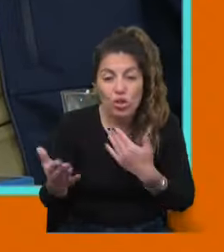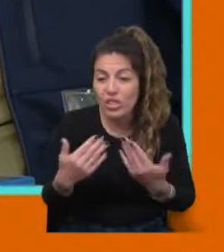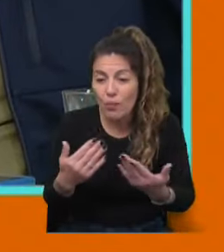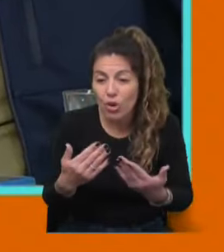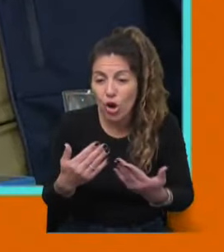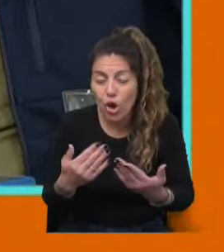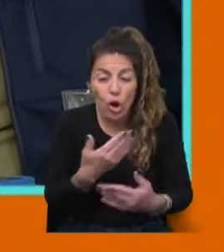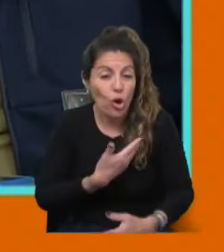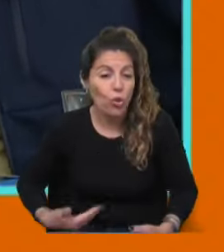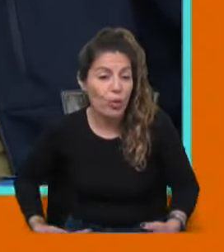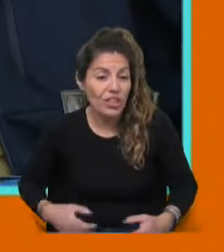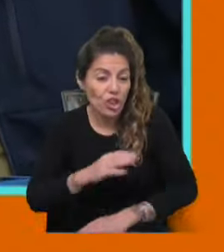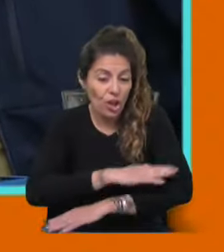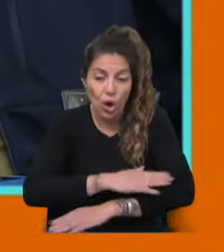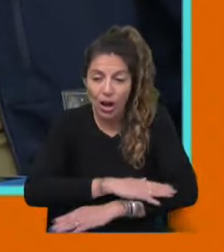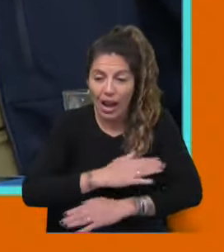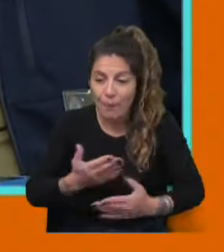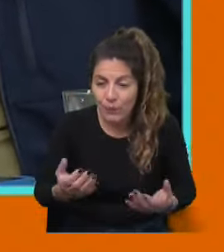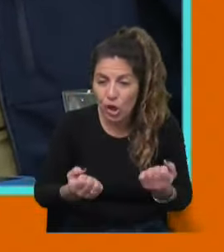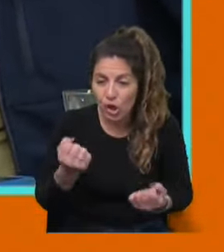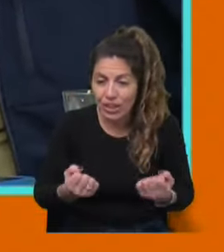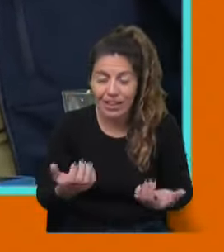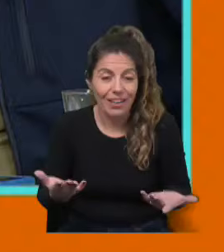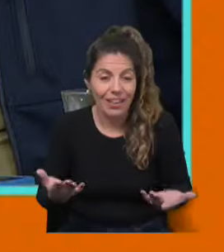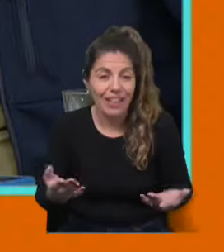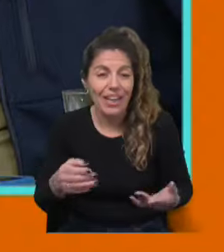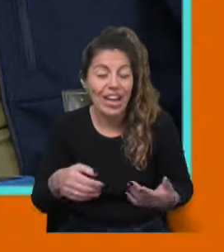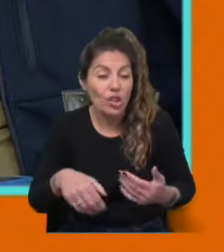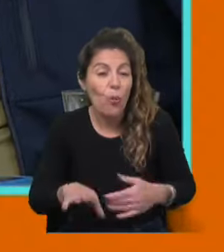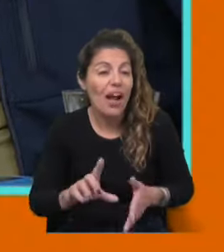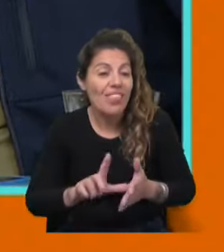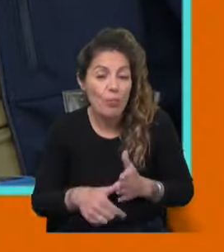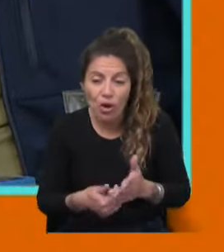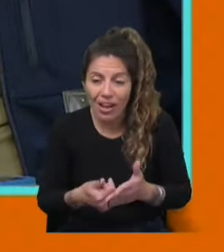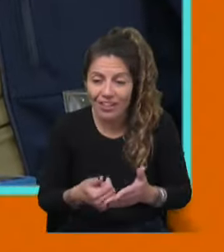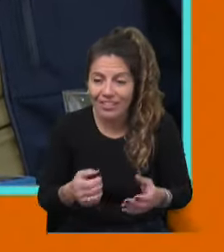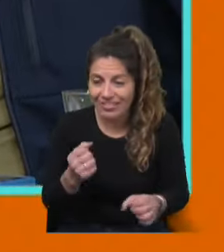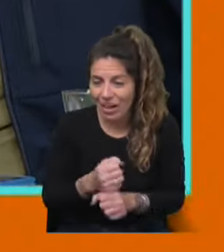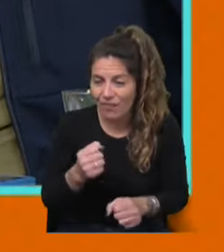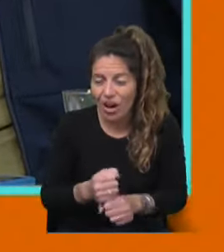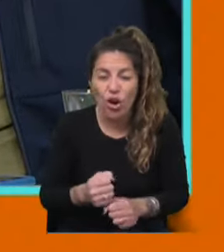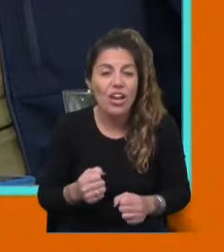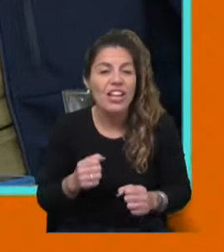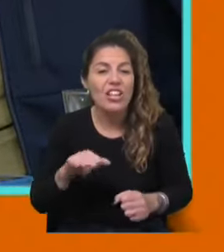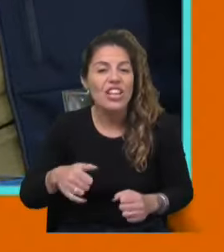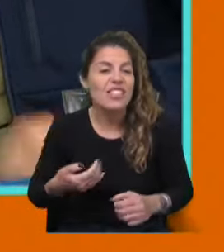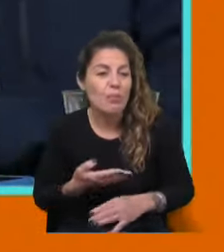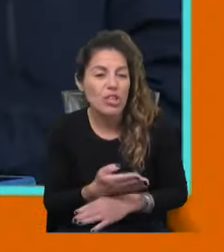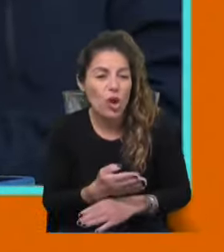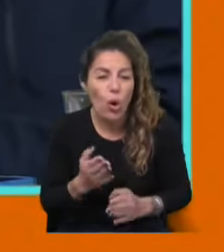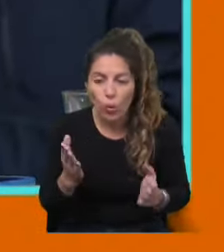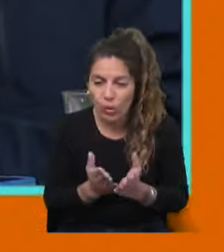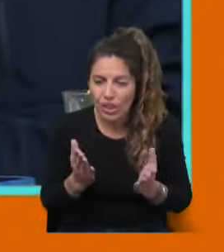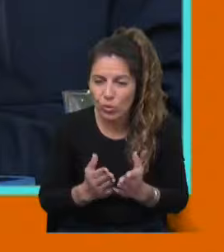a ver qué iban a hacer. Esto va a demorar parte de la operativa. Ya se pidió un estudio de salud pública, se pidió un estudio también al